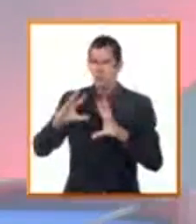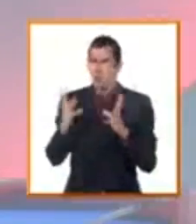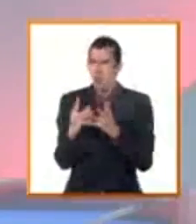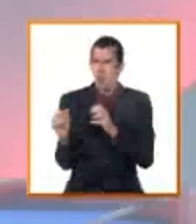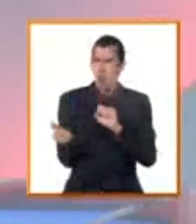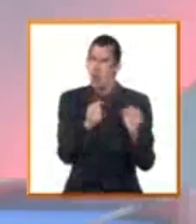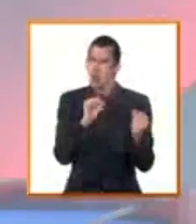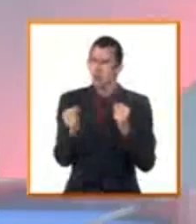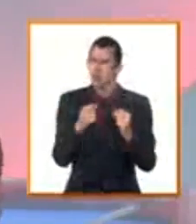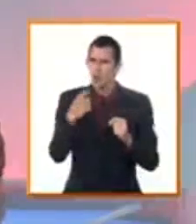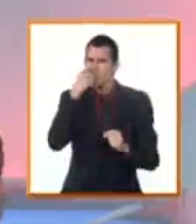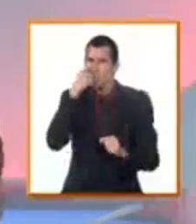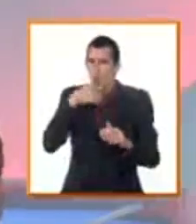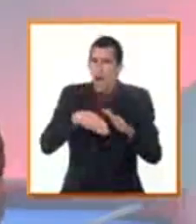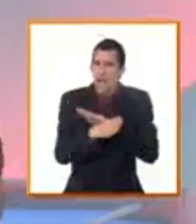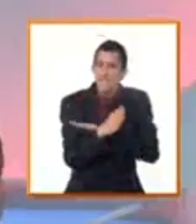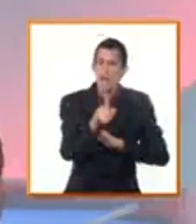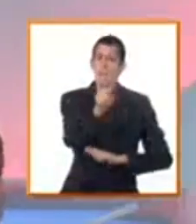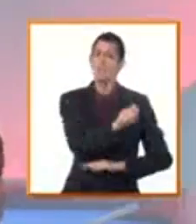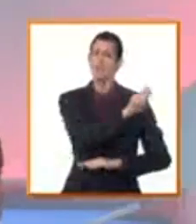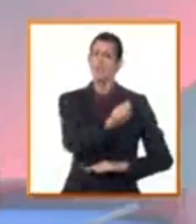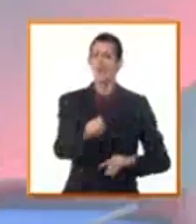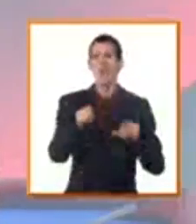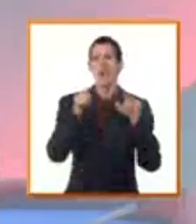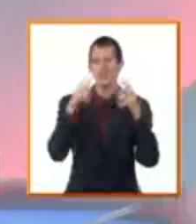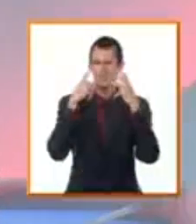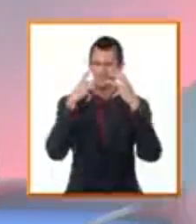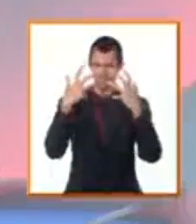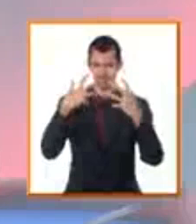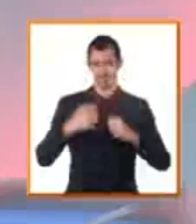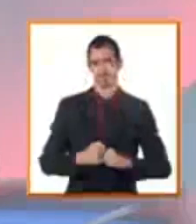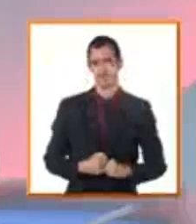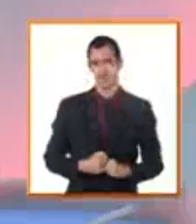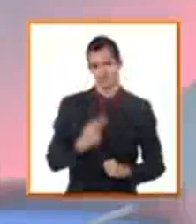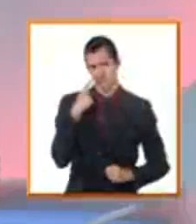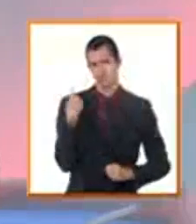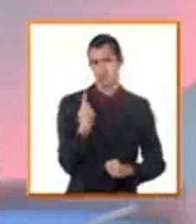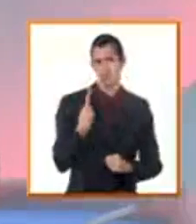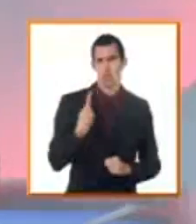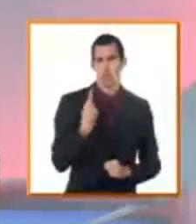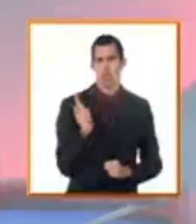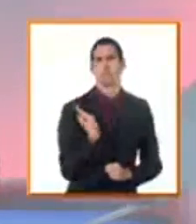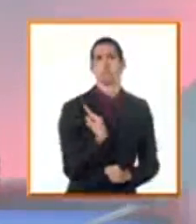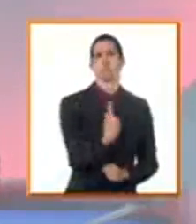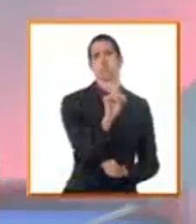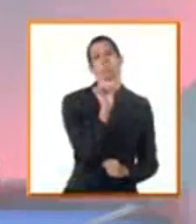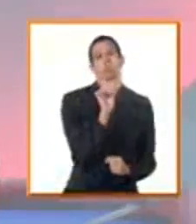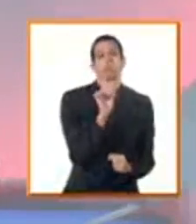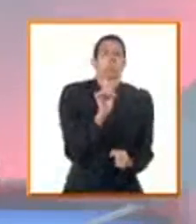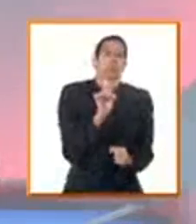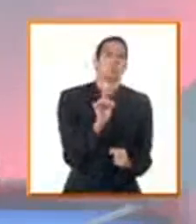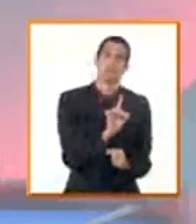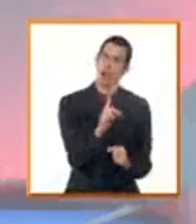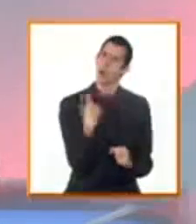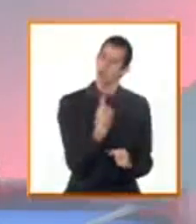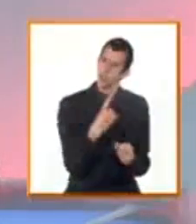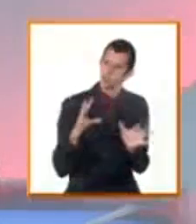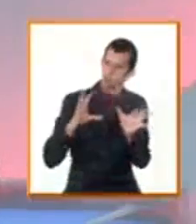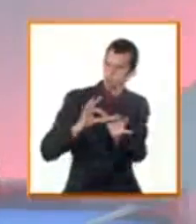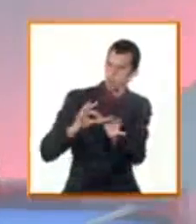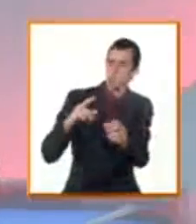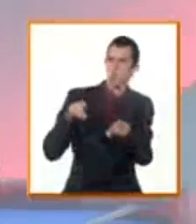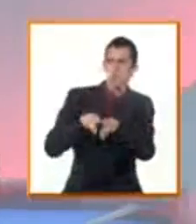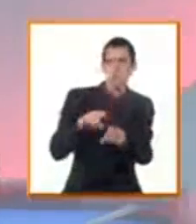intercambio de información, lo cual fluye y funciona, es un mecanismo viable con otras aduanas, sobre todo de la región. Nosotros estamos participando en cada una de las